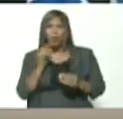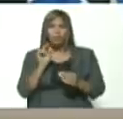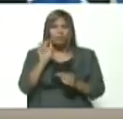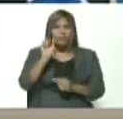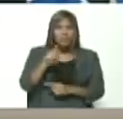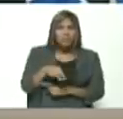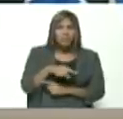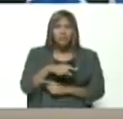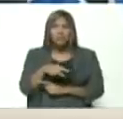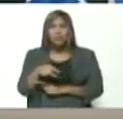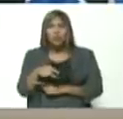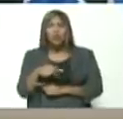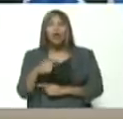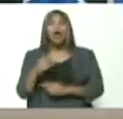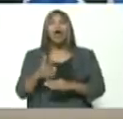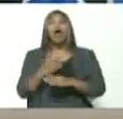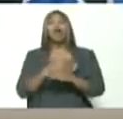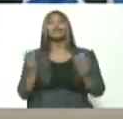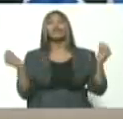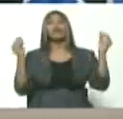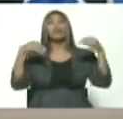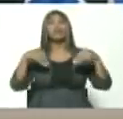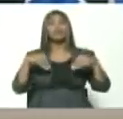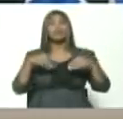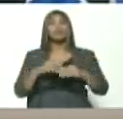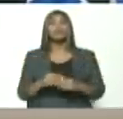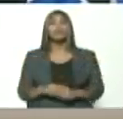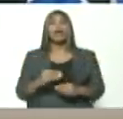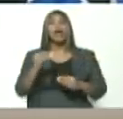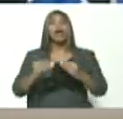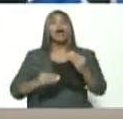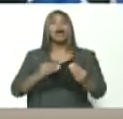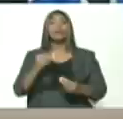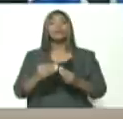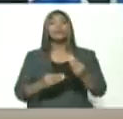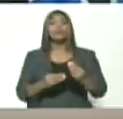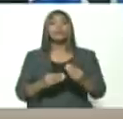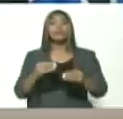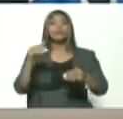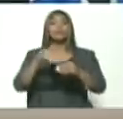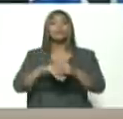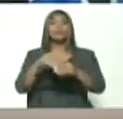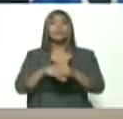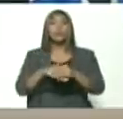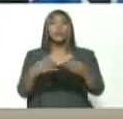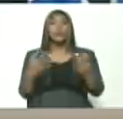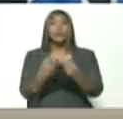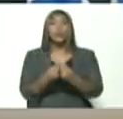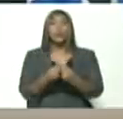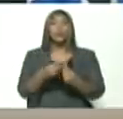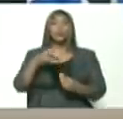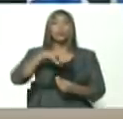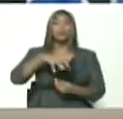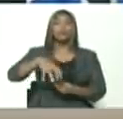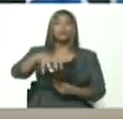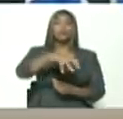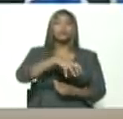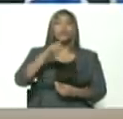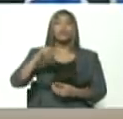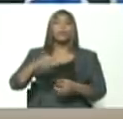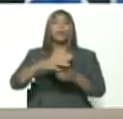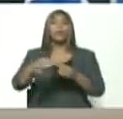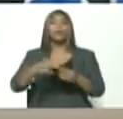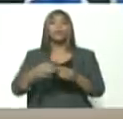hemos acordado la realización de elecciones conjuntas, regionales y